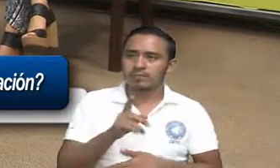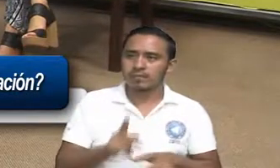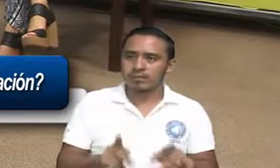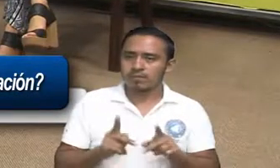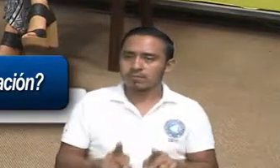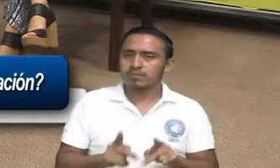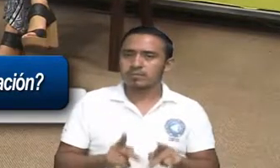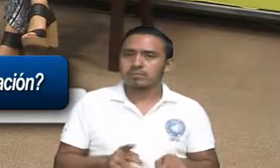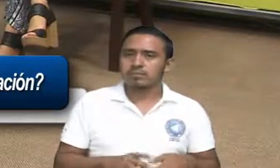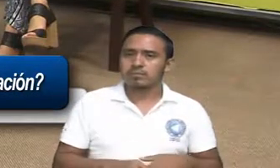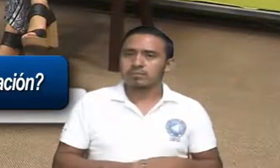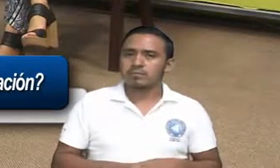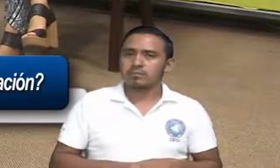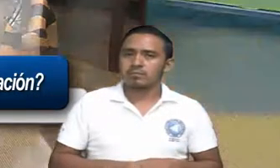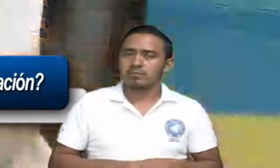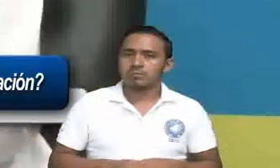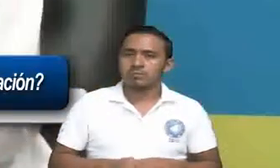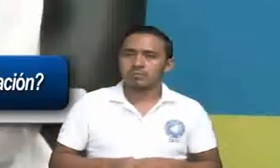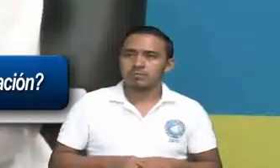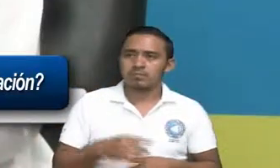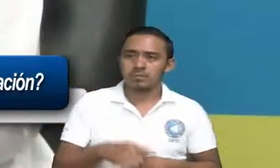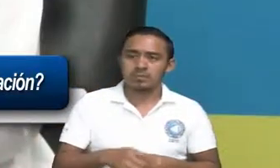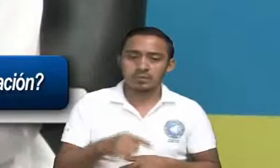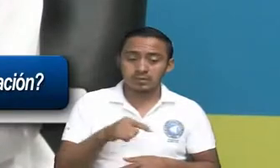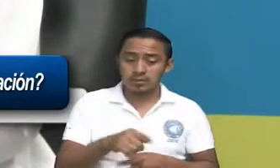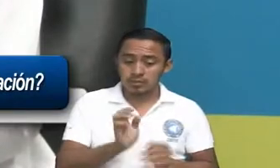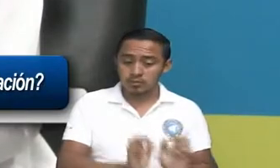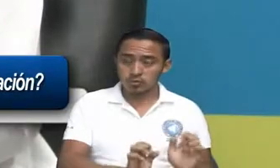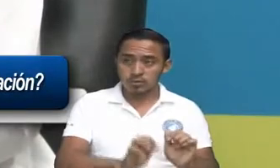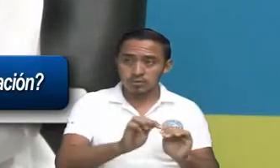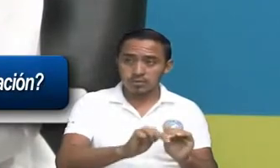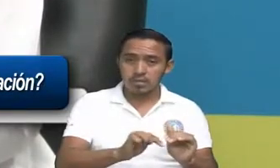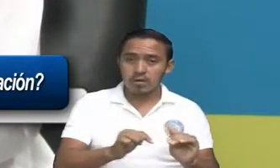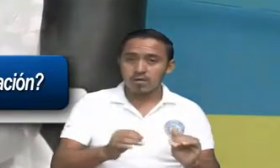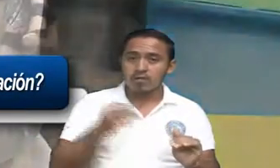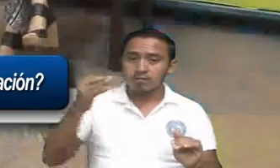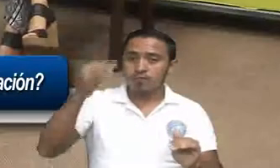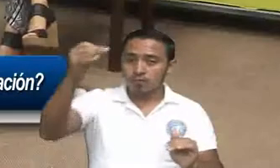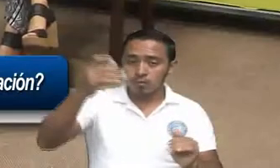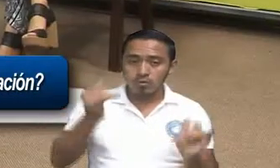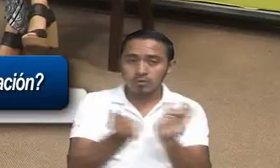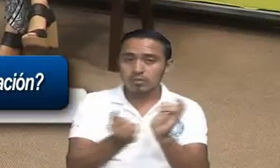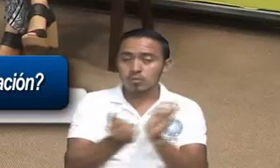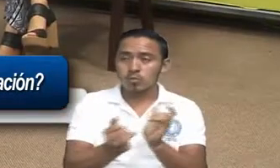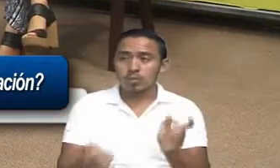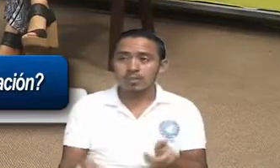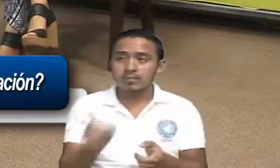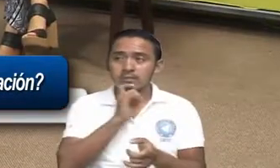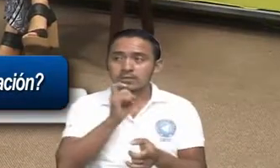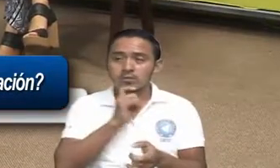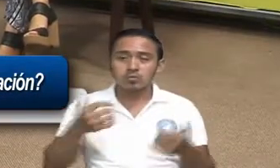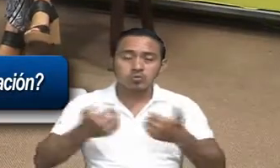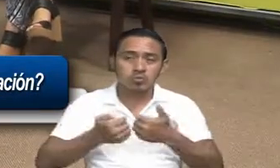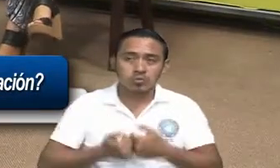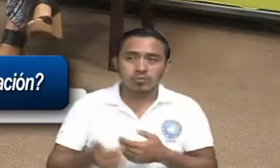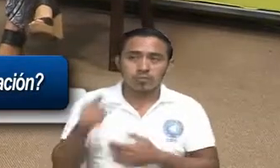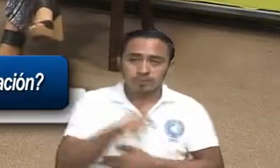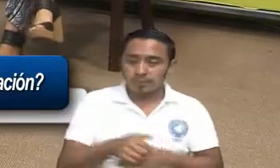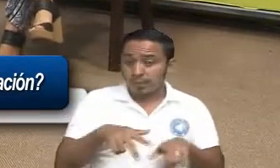que tiene predicciones de que va a ser celoso en sus relaciones de pareja. Ajá.